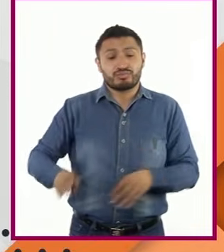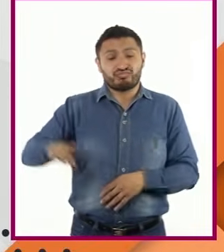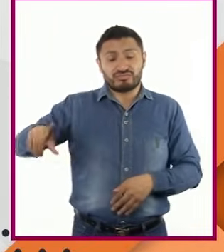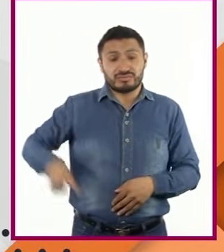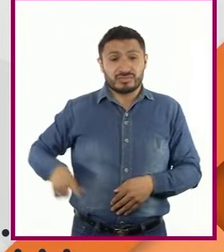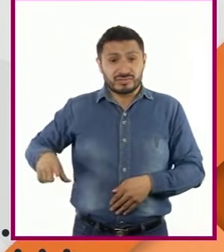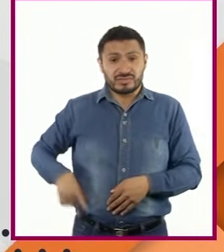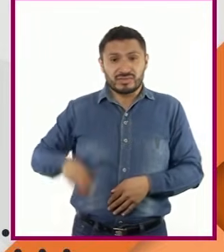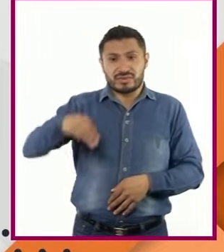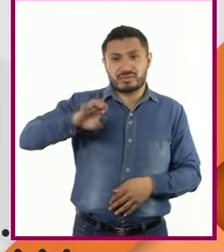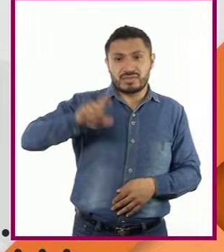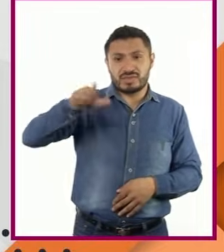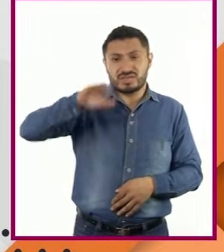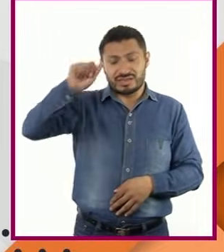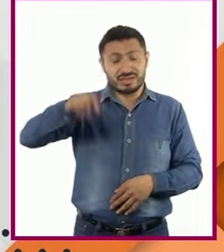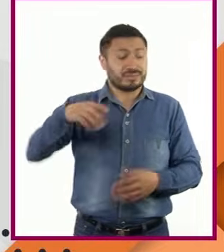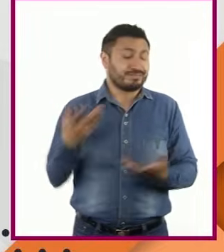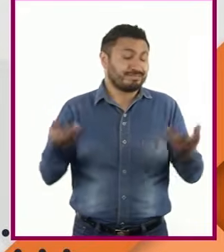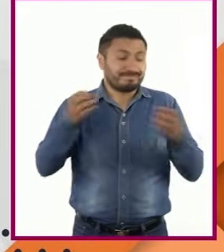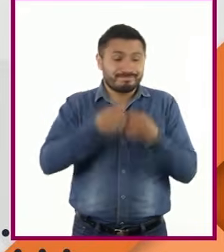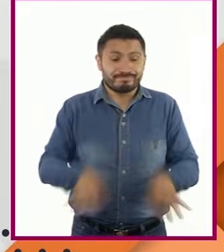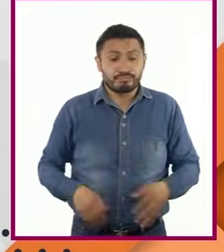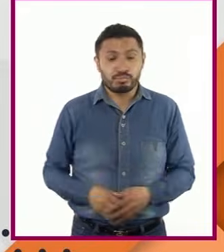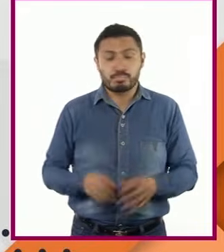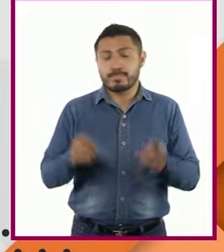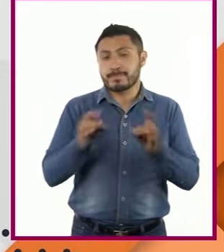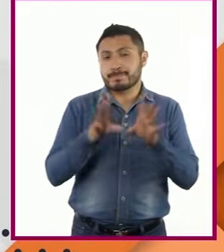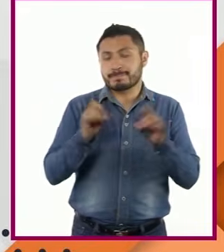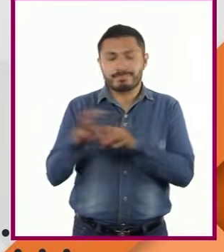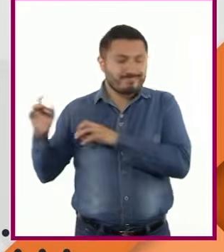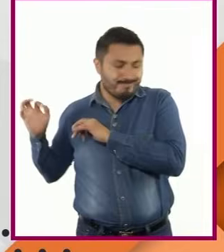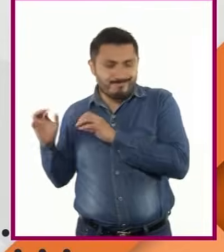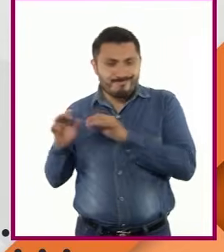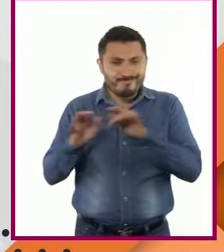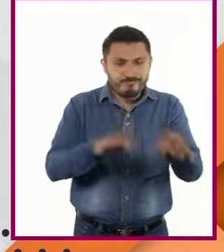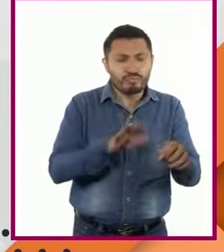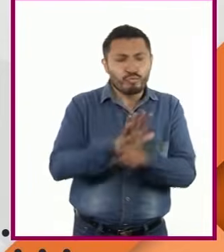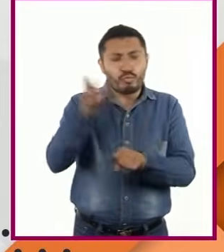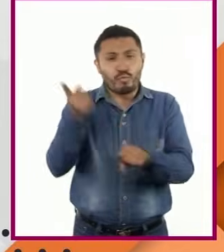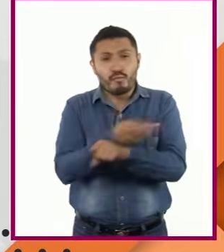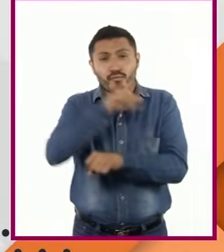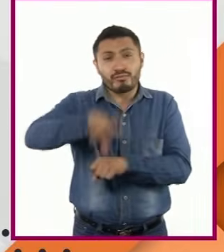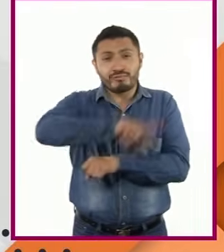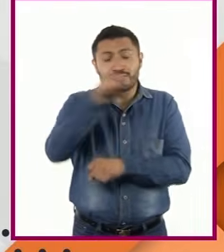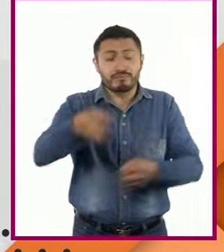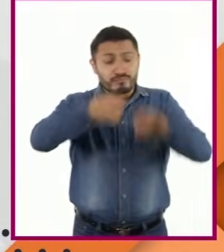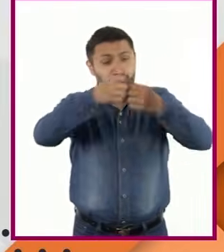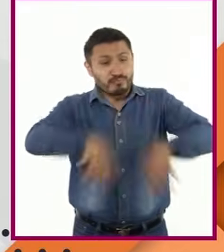imperio mexica. Efectos de la conquista. ¿Qué ocurrió después de la derrota?